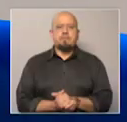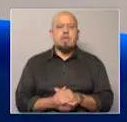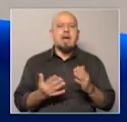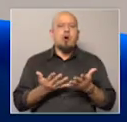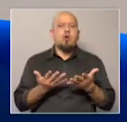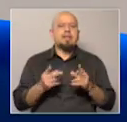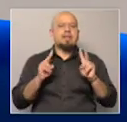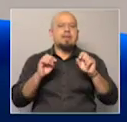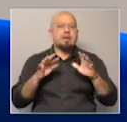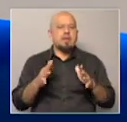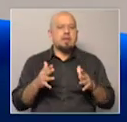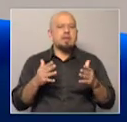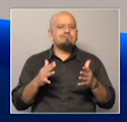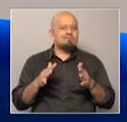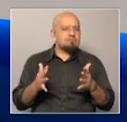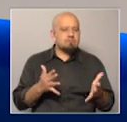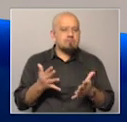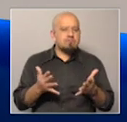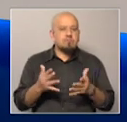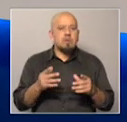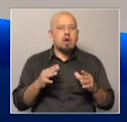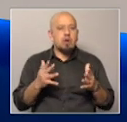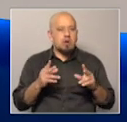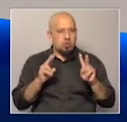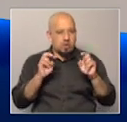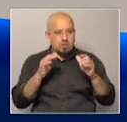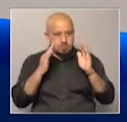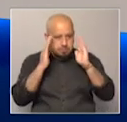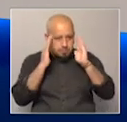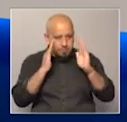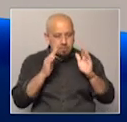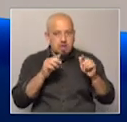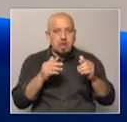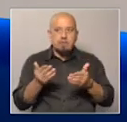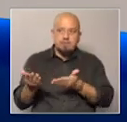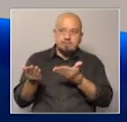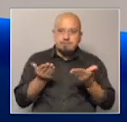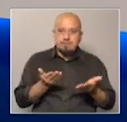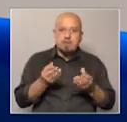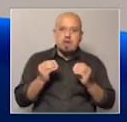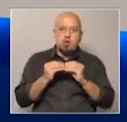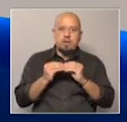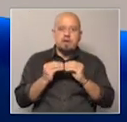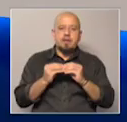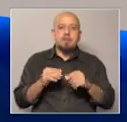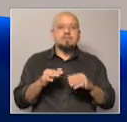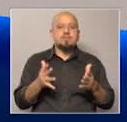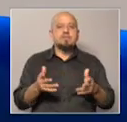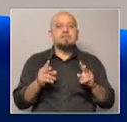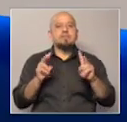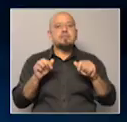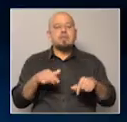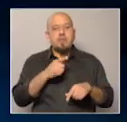Y para abordar algunos de los temas que pasan a diario, pero le vamos a poner un foco en especial, estamos recibiendo a Rosina Mallarini con esta